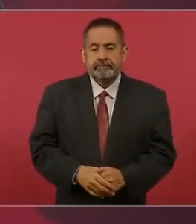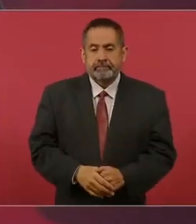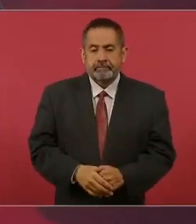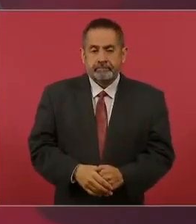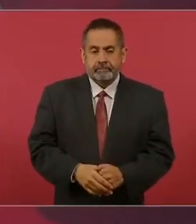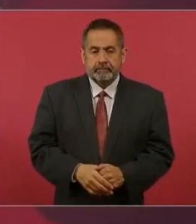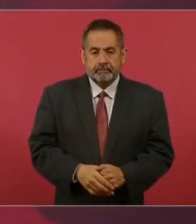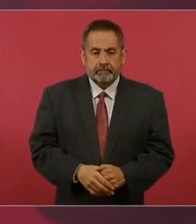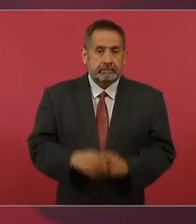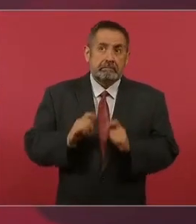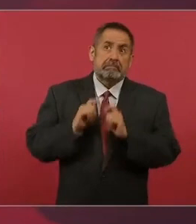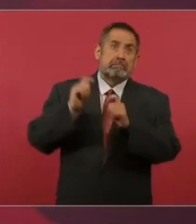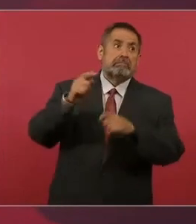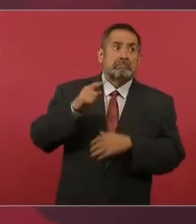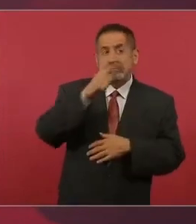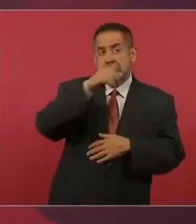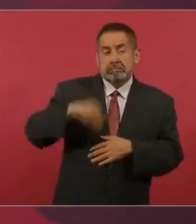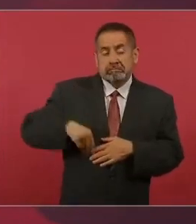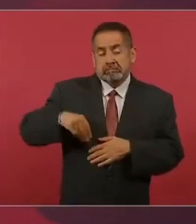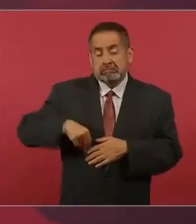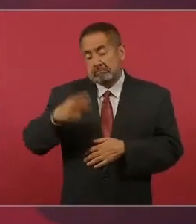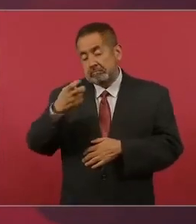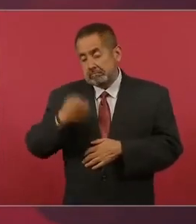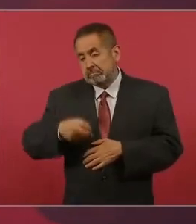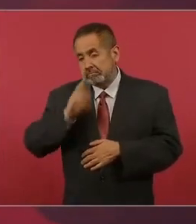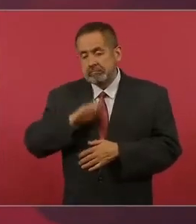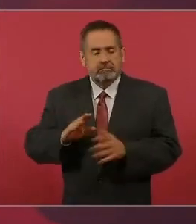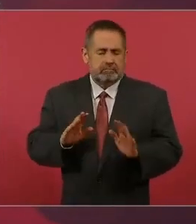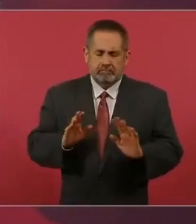No les estoy yo echando la culpa,